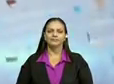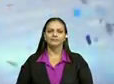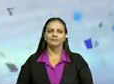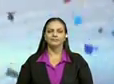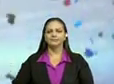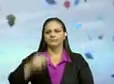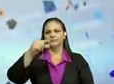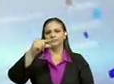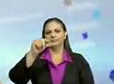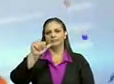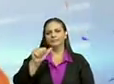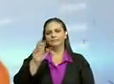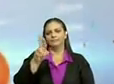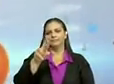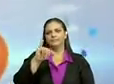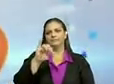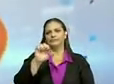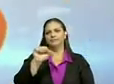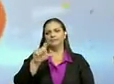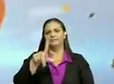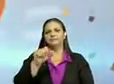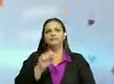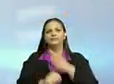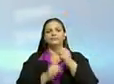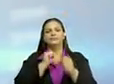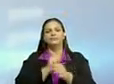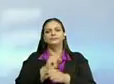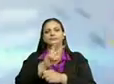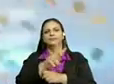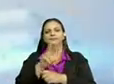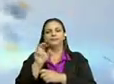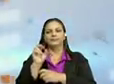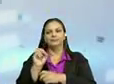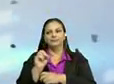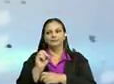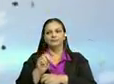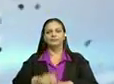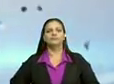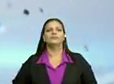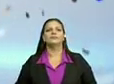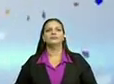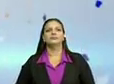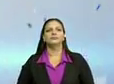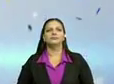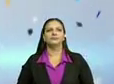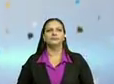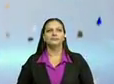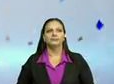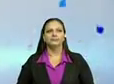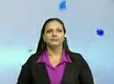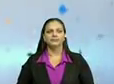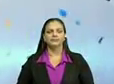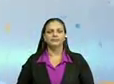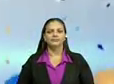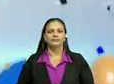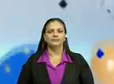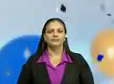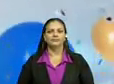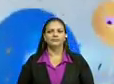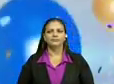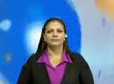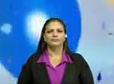Gabriel Zavala, 20 años. Gabriel Zavala, vea, todo un modelo. Gabriel Zavala.